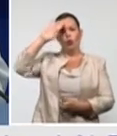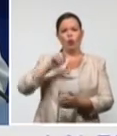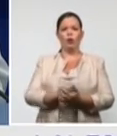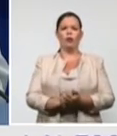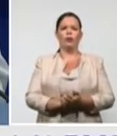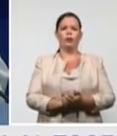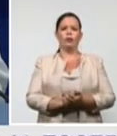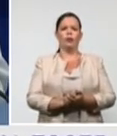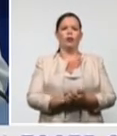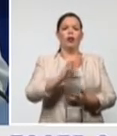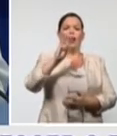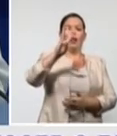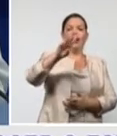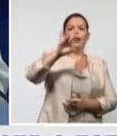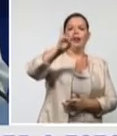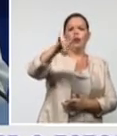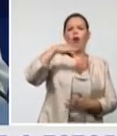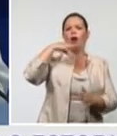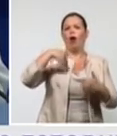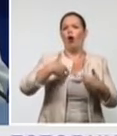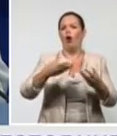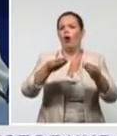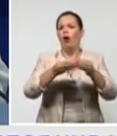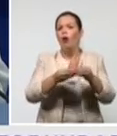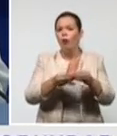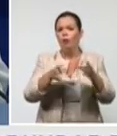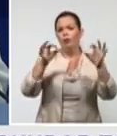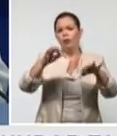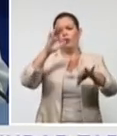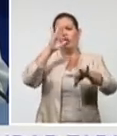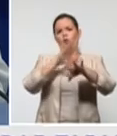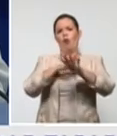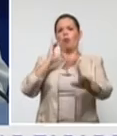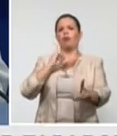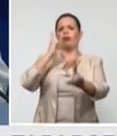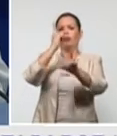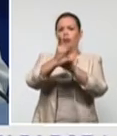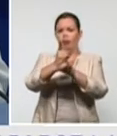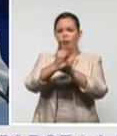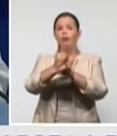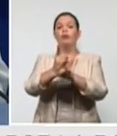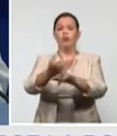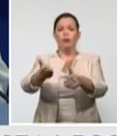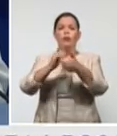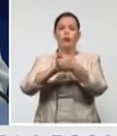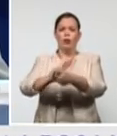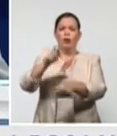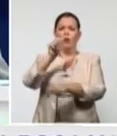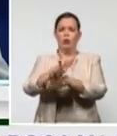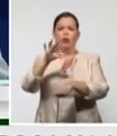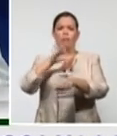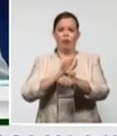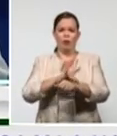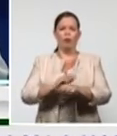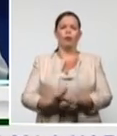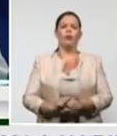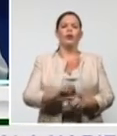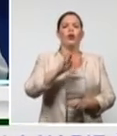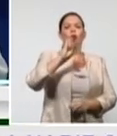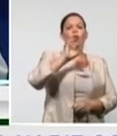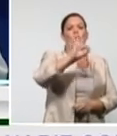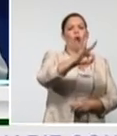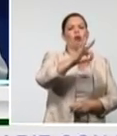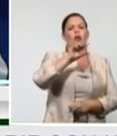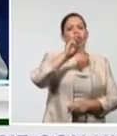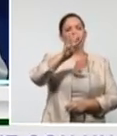39 son contactos de casos confirmados ya previamente, y ya el 83,9% de todos los